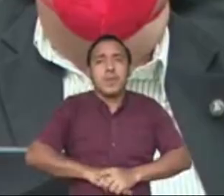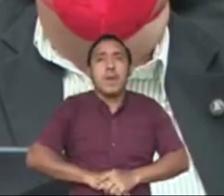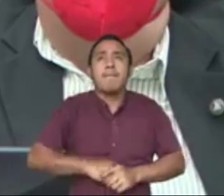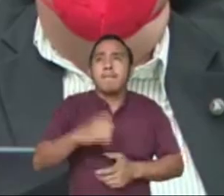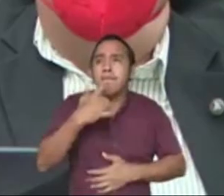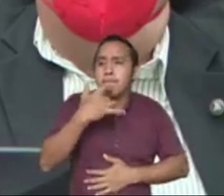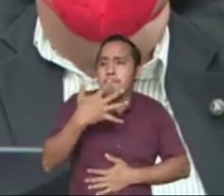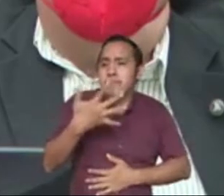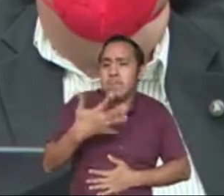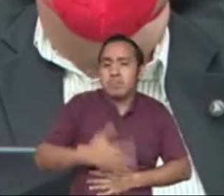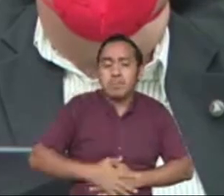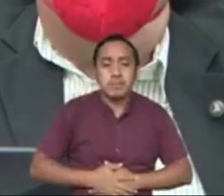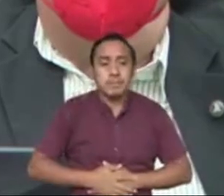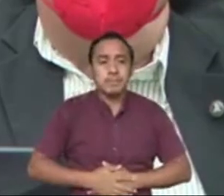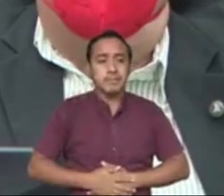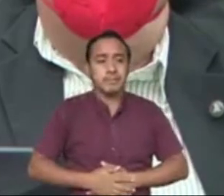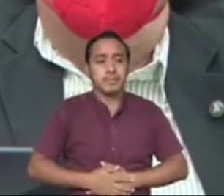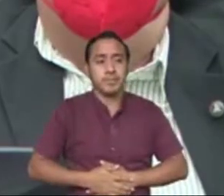porque